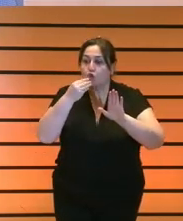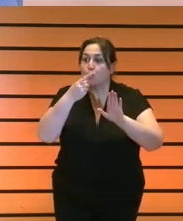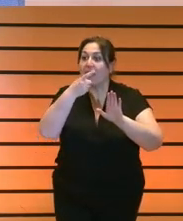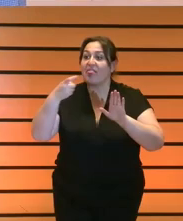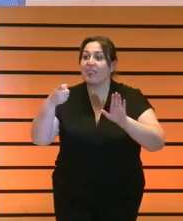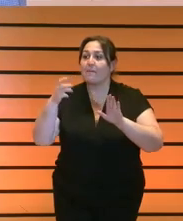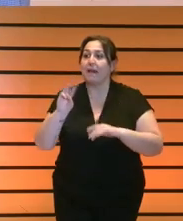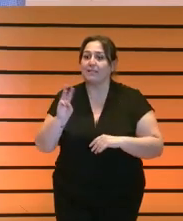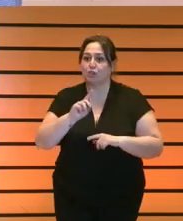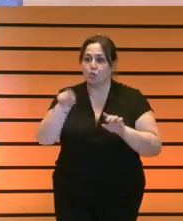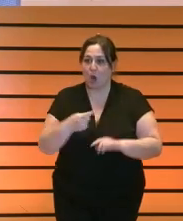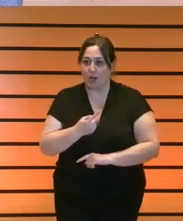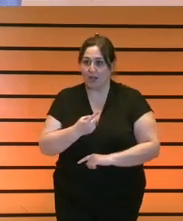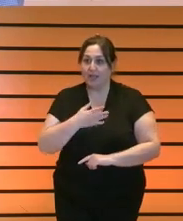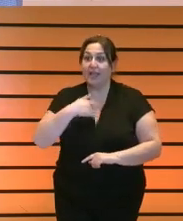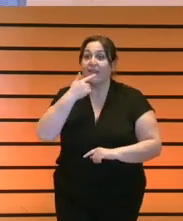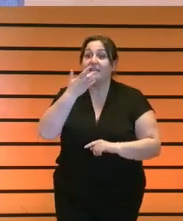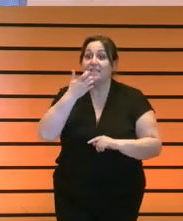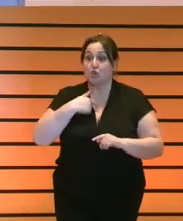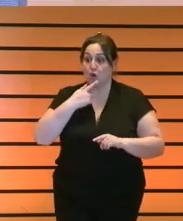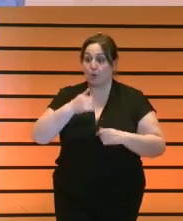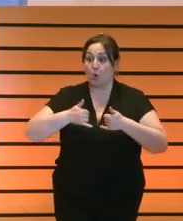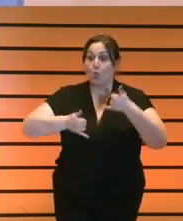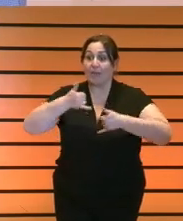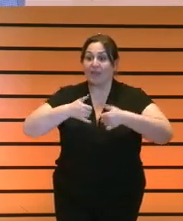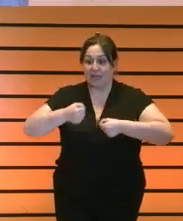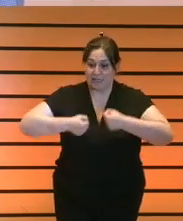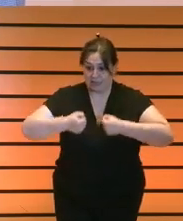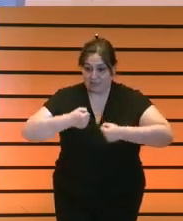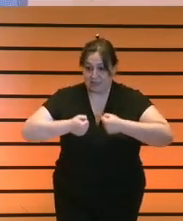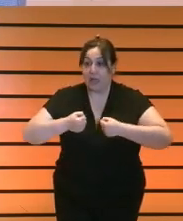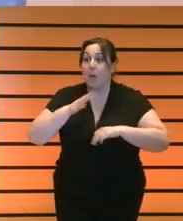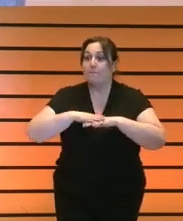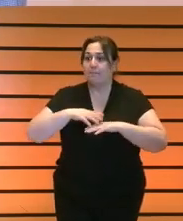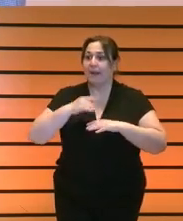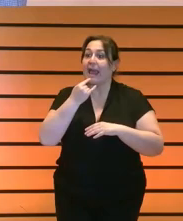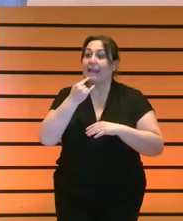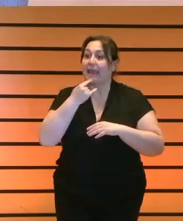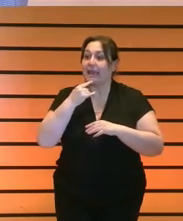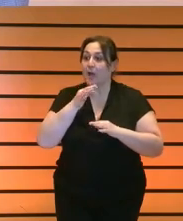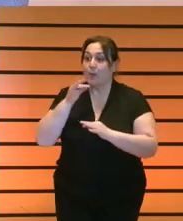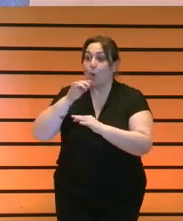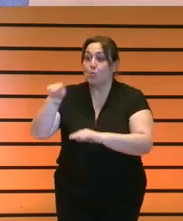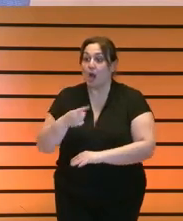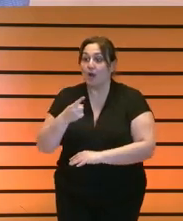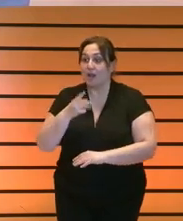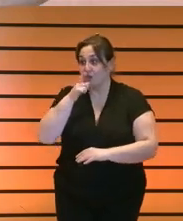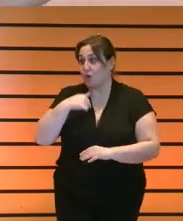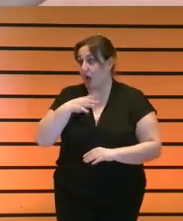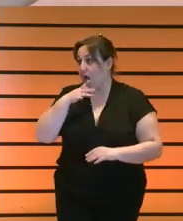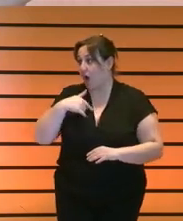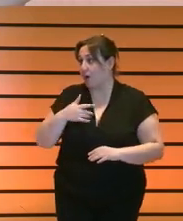hora. Es decir, si yo me pusiera en una bicicleta a generar energía durante una hora, además yo me muevo en bici, así que no tengo